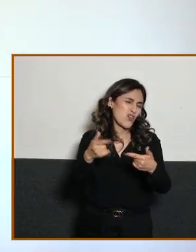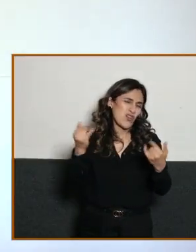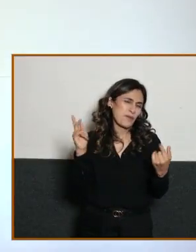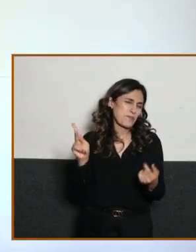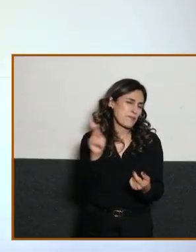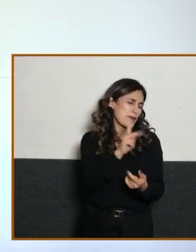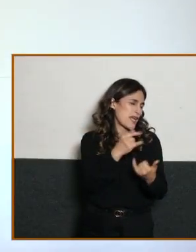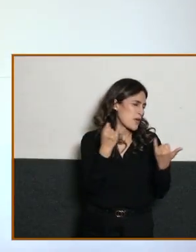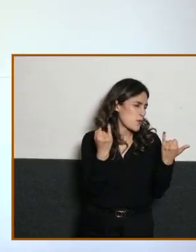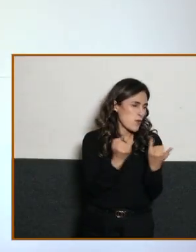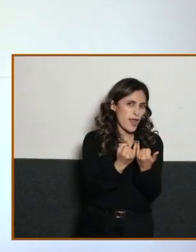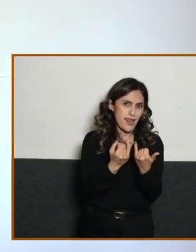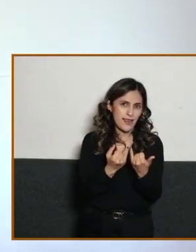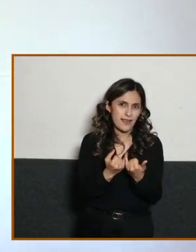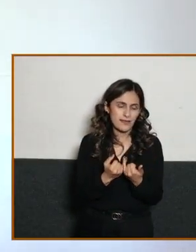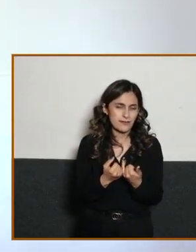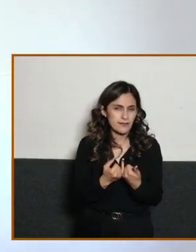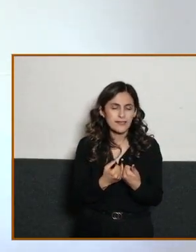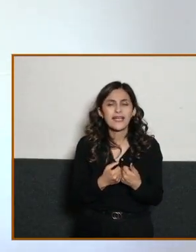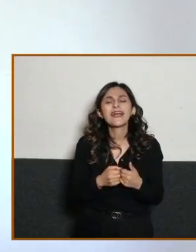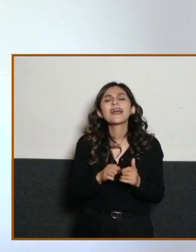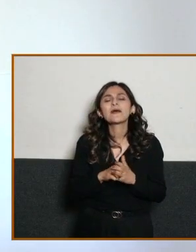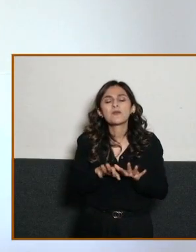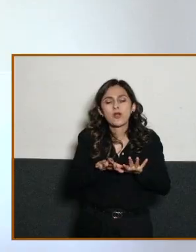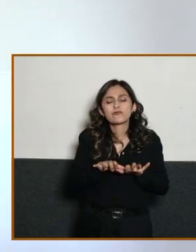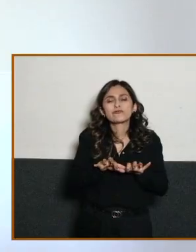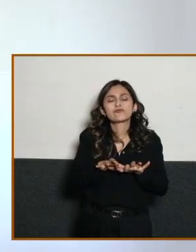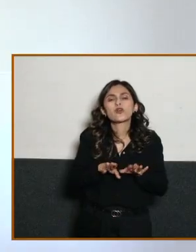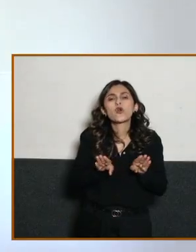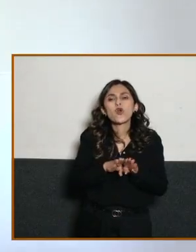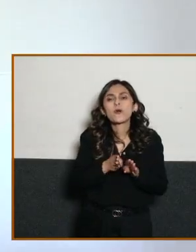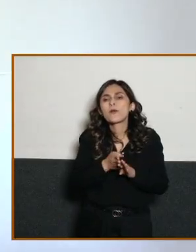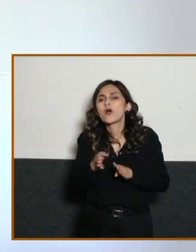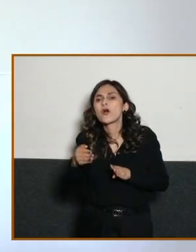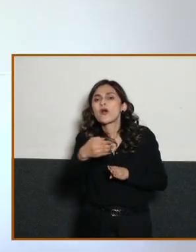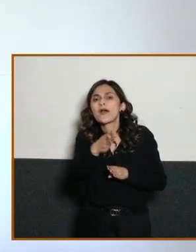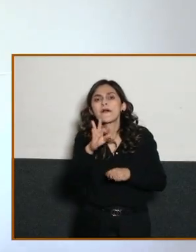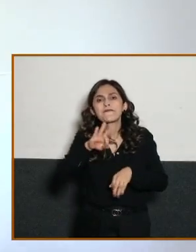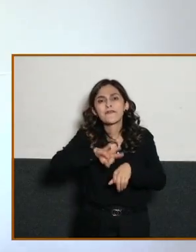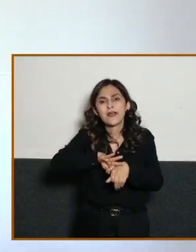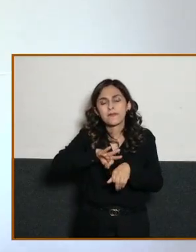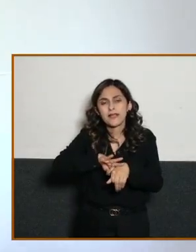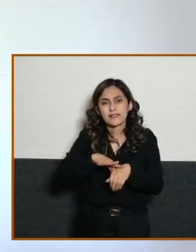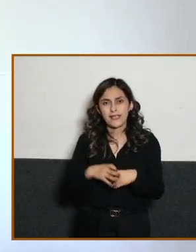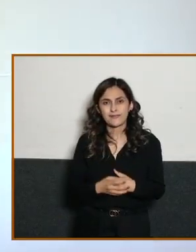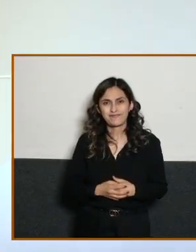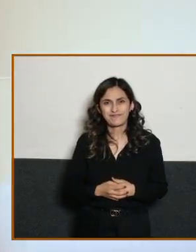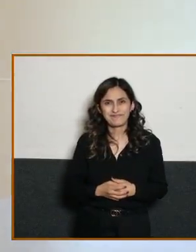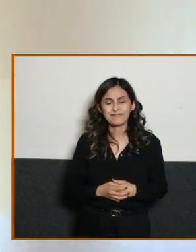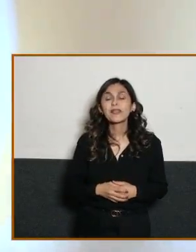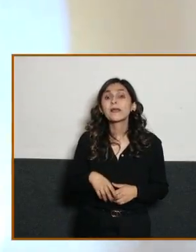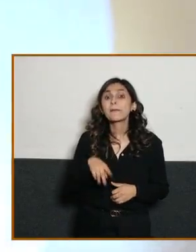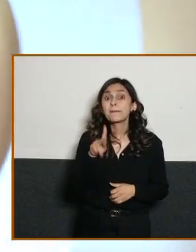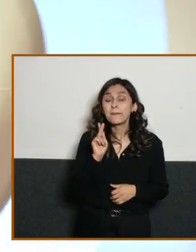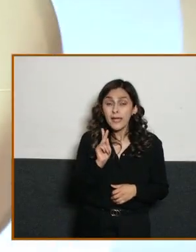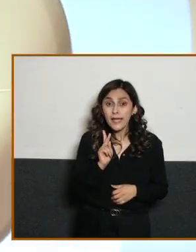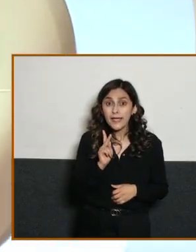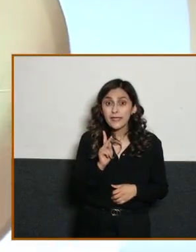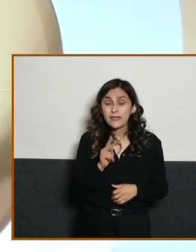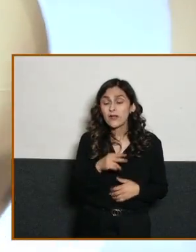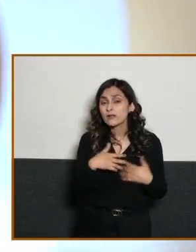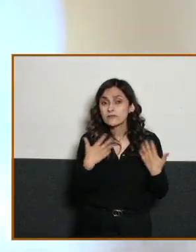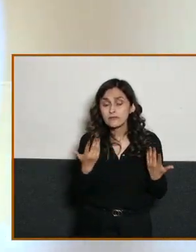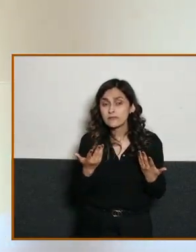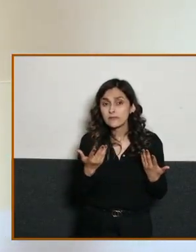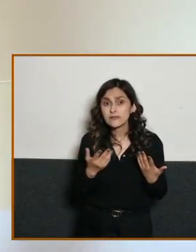Entonces, ¿cómo le hago ¿cómo llego a la farmacia? ¿No? Pero en realidad lo que estaba haciendo